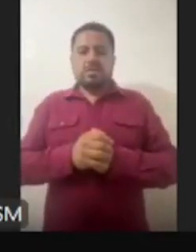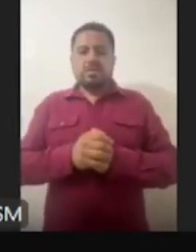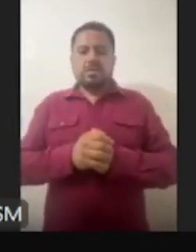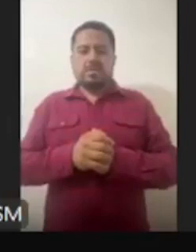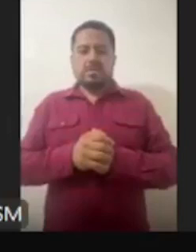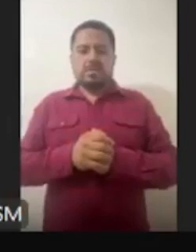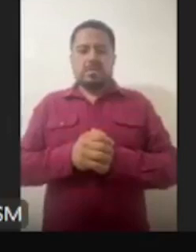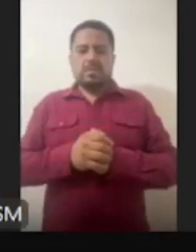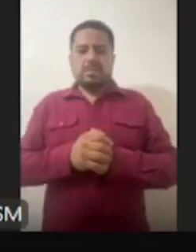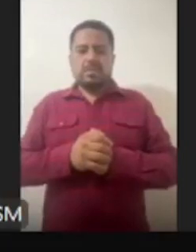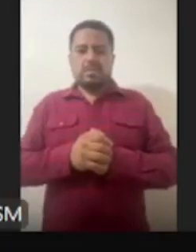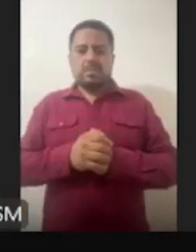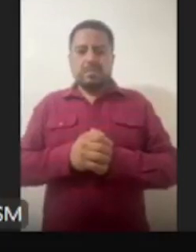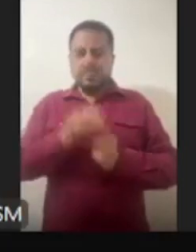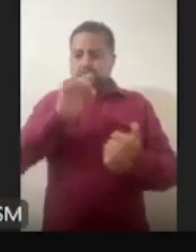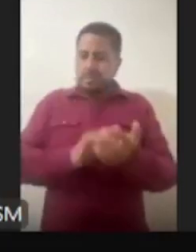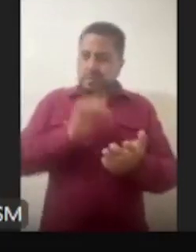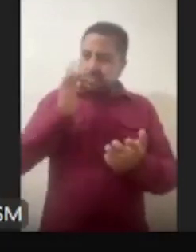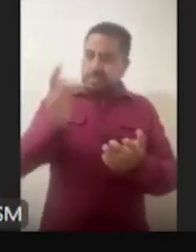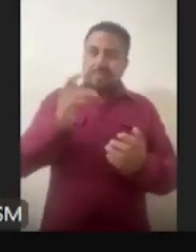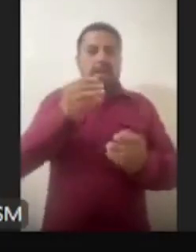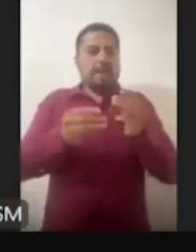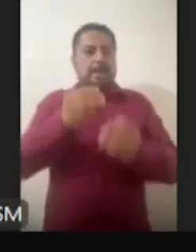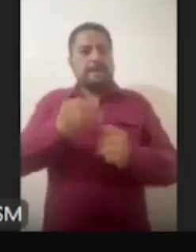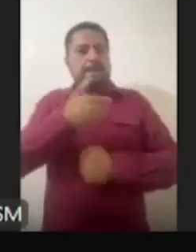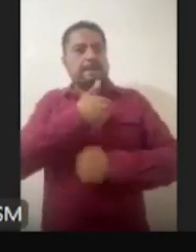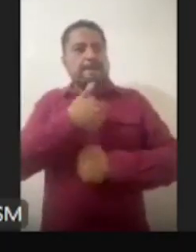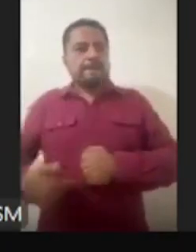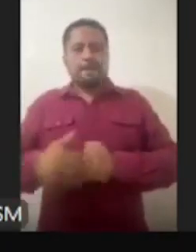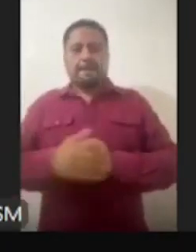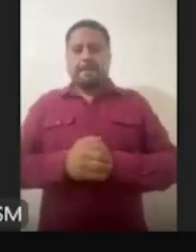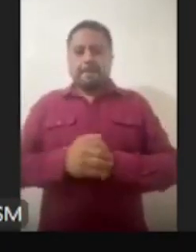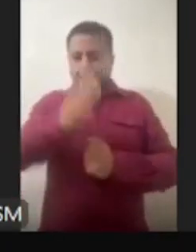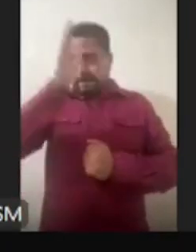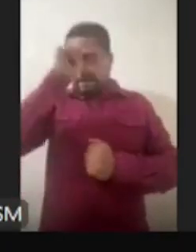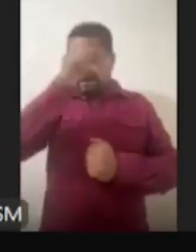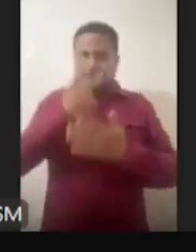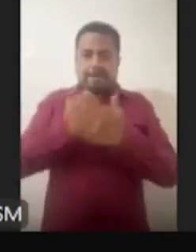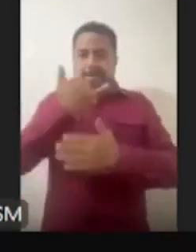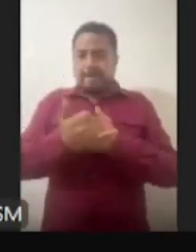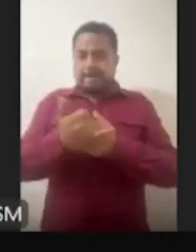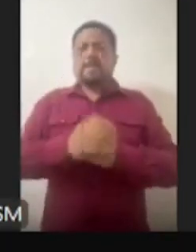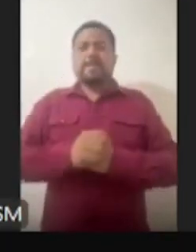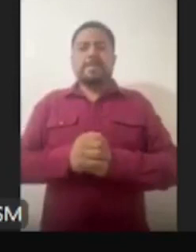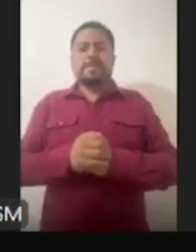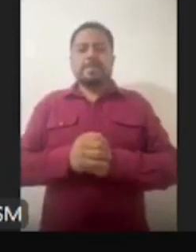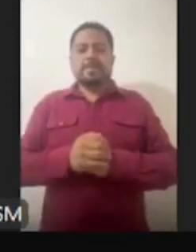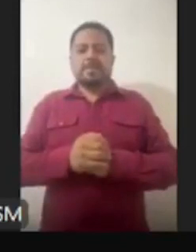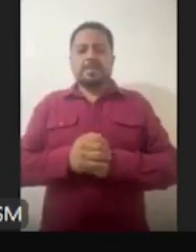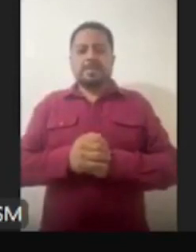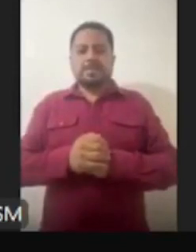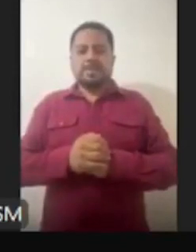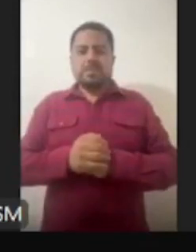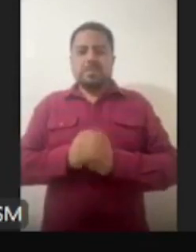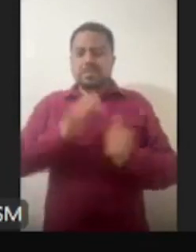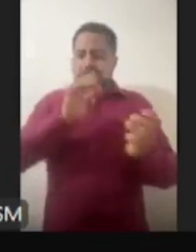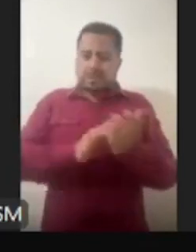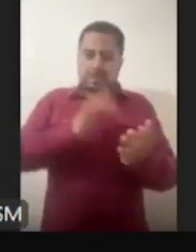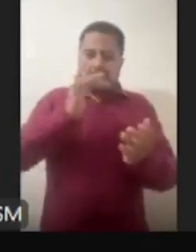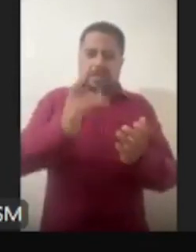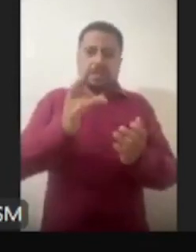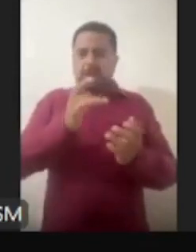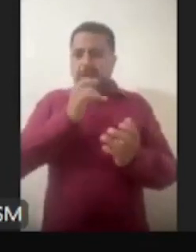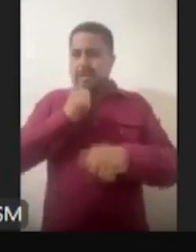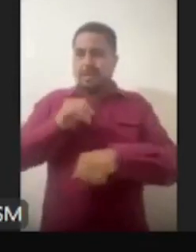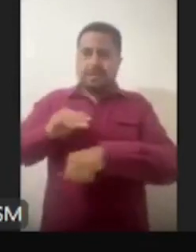Gracias, magistrada, magistrada Evelyn Rodríguez Chinol. A favor del proyecto. Gracias, magistrada, magistrada presidenta, magistradas,